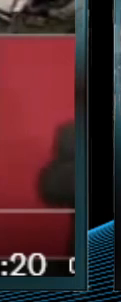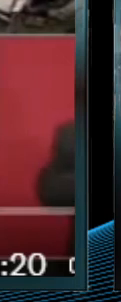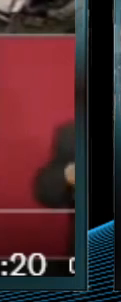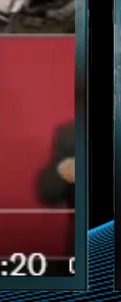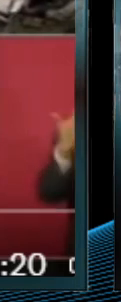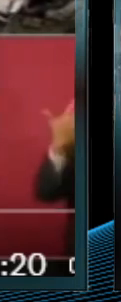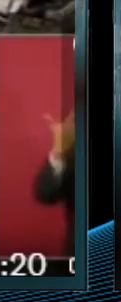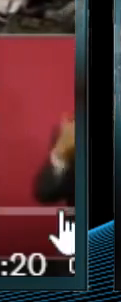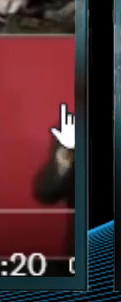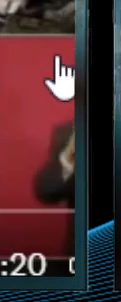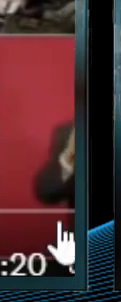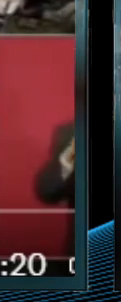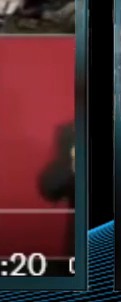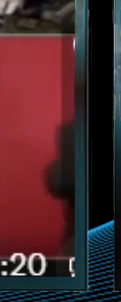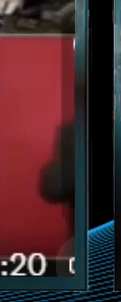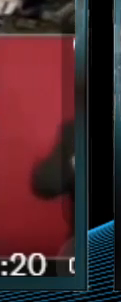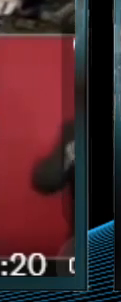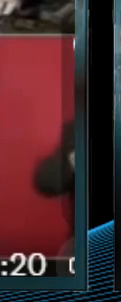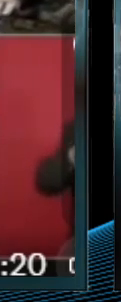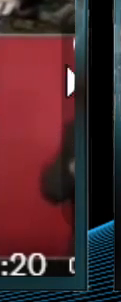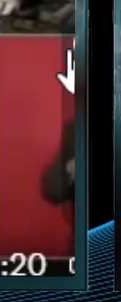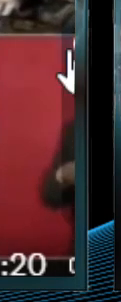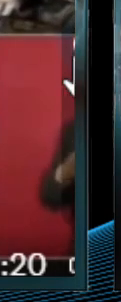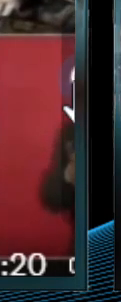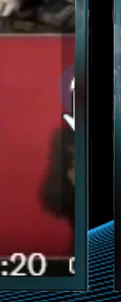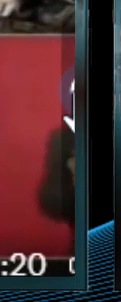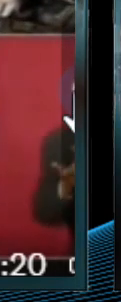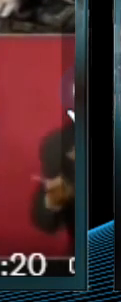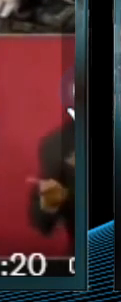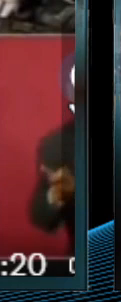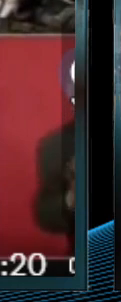minera. Obtuvieron mayoría